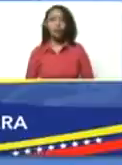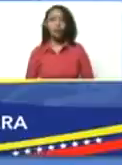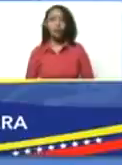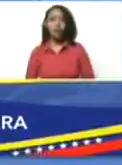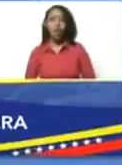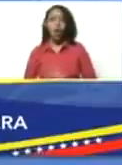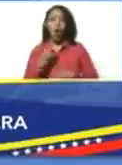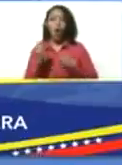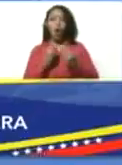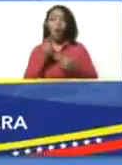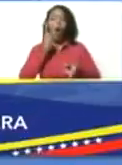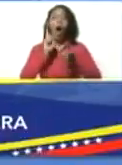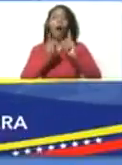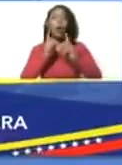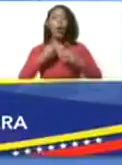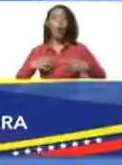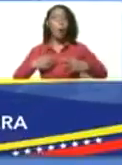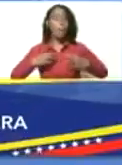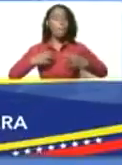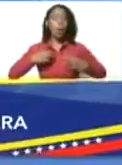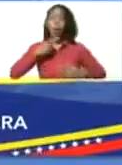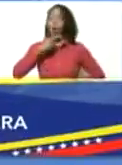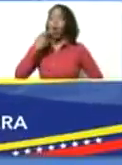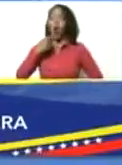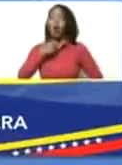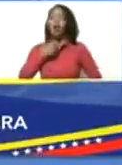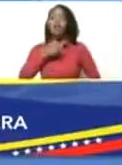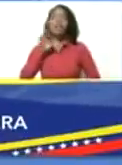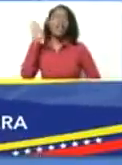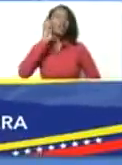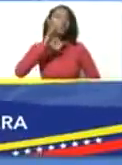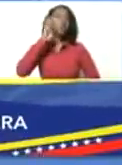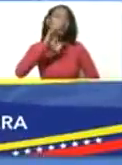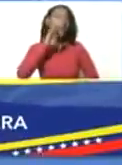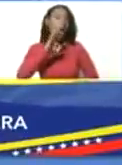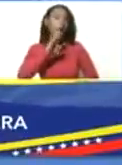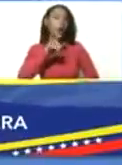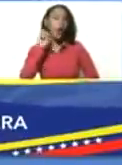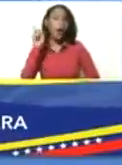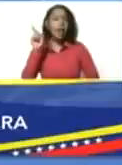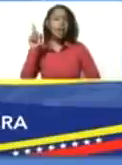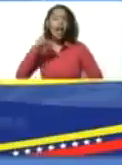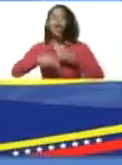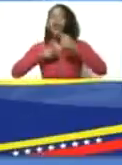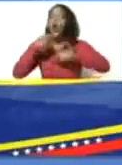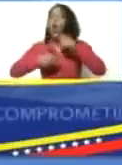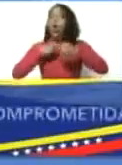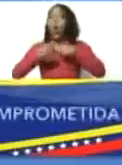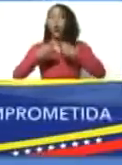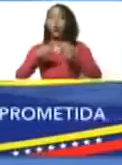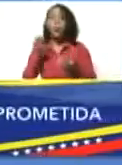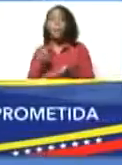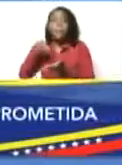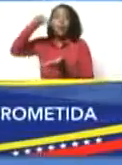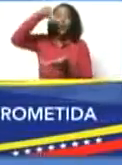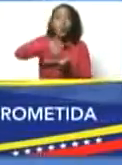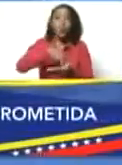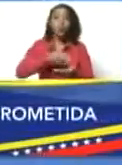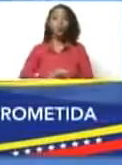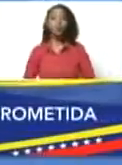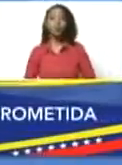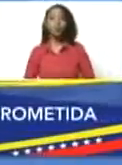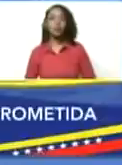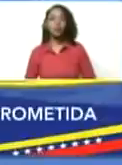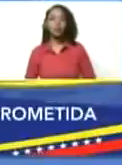como se vistieron algunos y mancharon la talanquera de ese color cuando la brincaron.